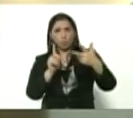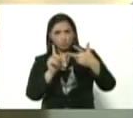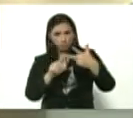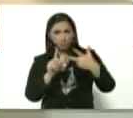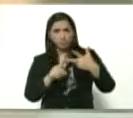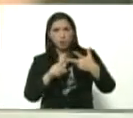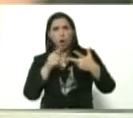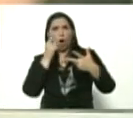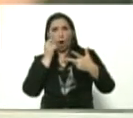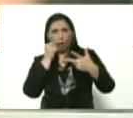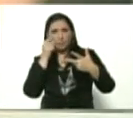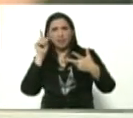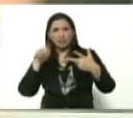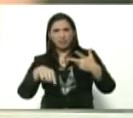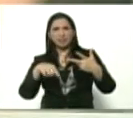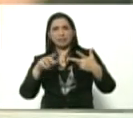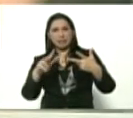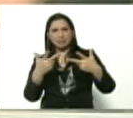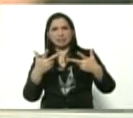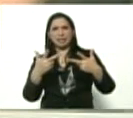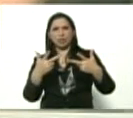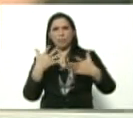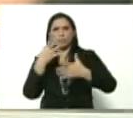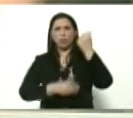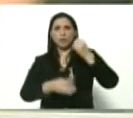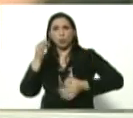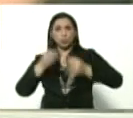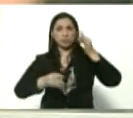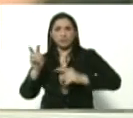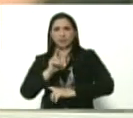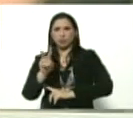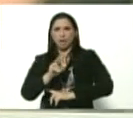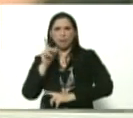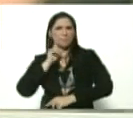justicia venezolana, mitómano, estafador.